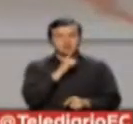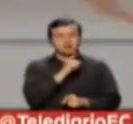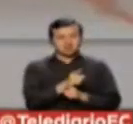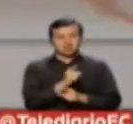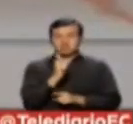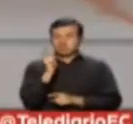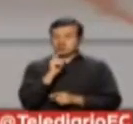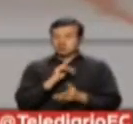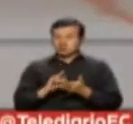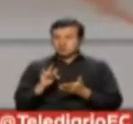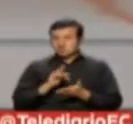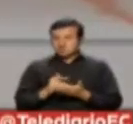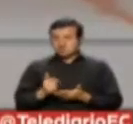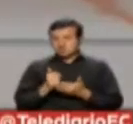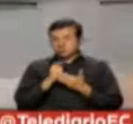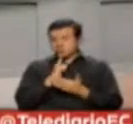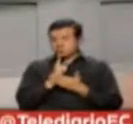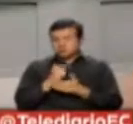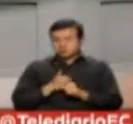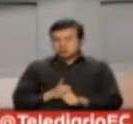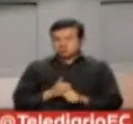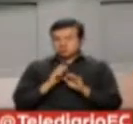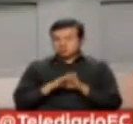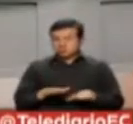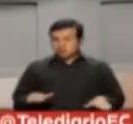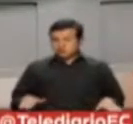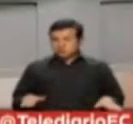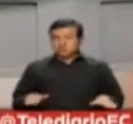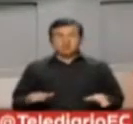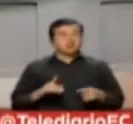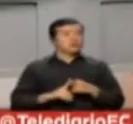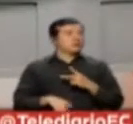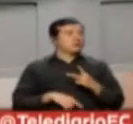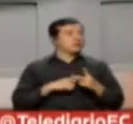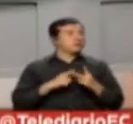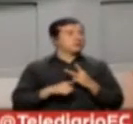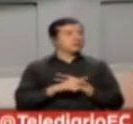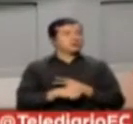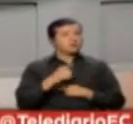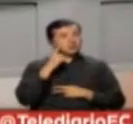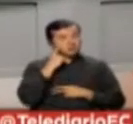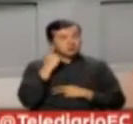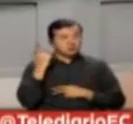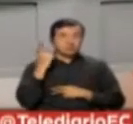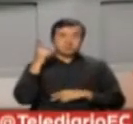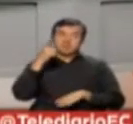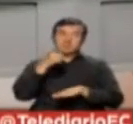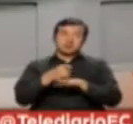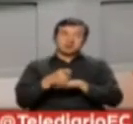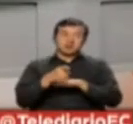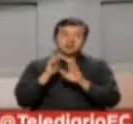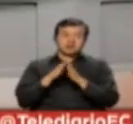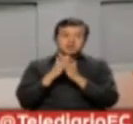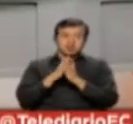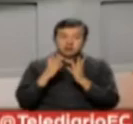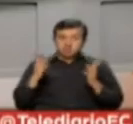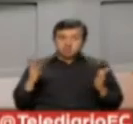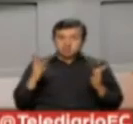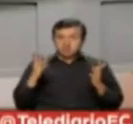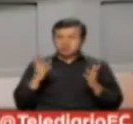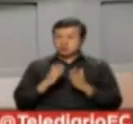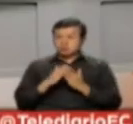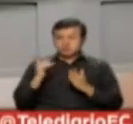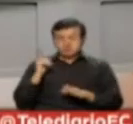como un recurso es una herramienta permanente de los estudiantes y no exigir que los textos escolares estén allí físicamente